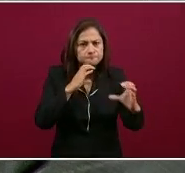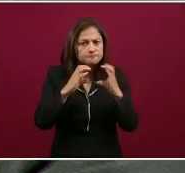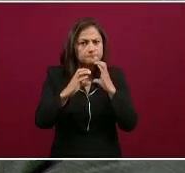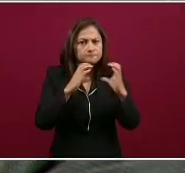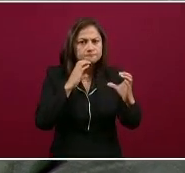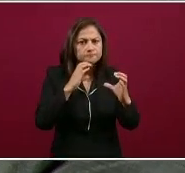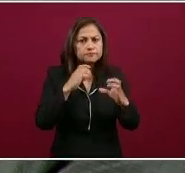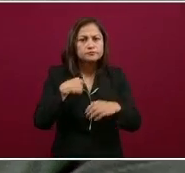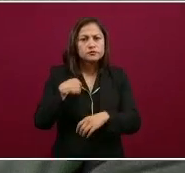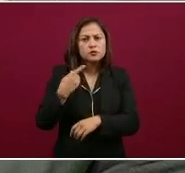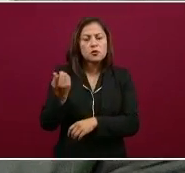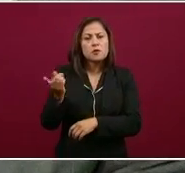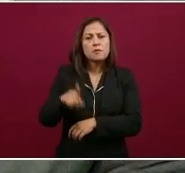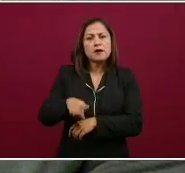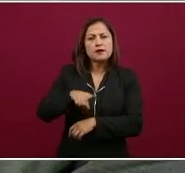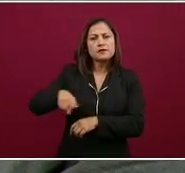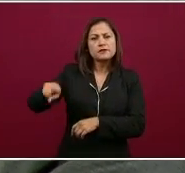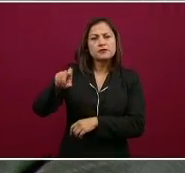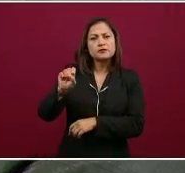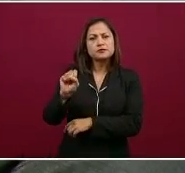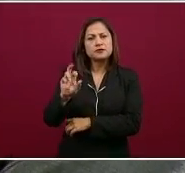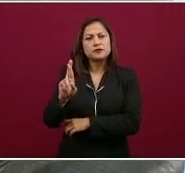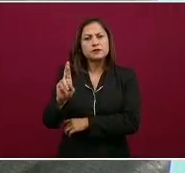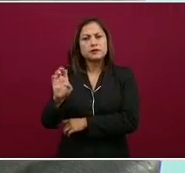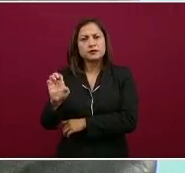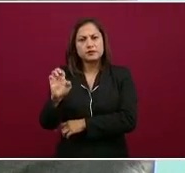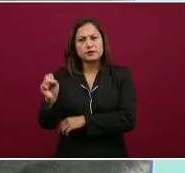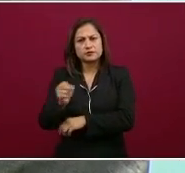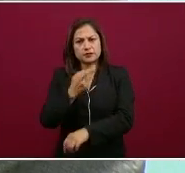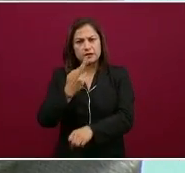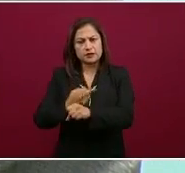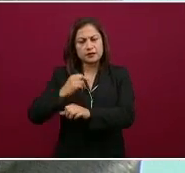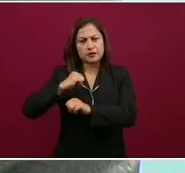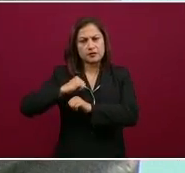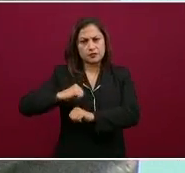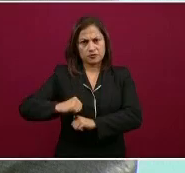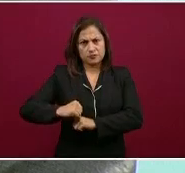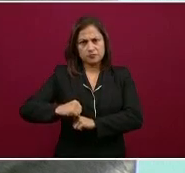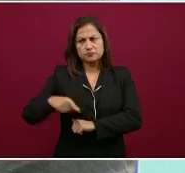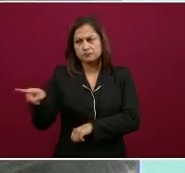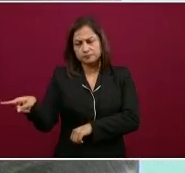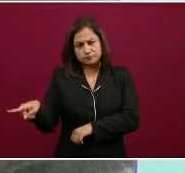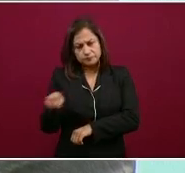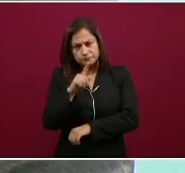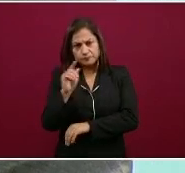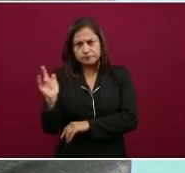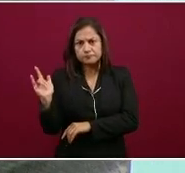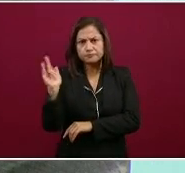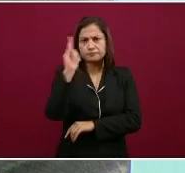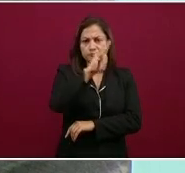al secretario de Relaciones Exteriores que se traslade a Washington,